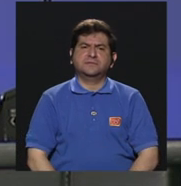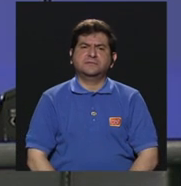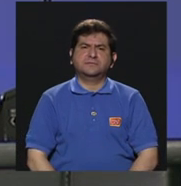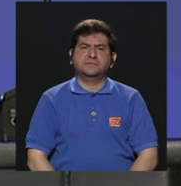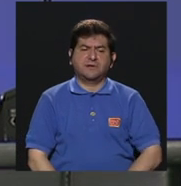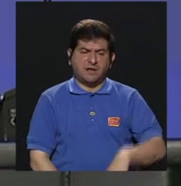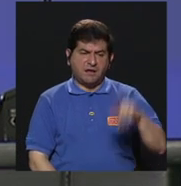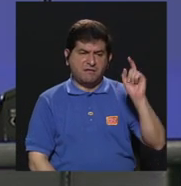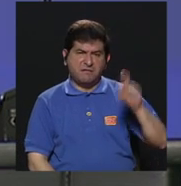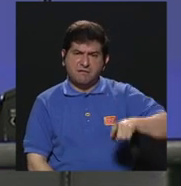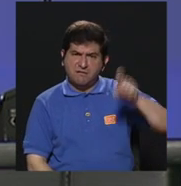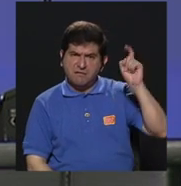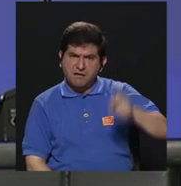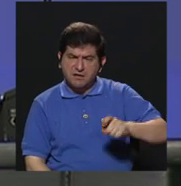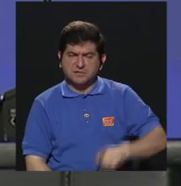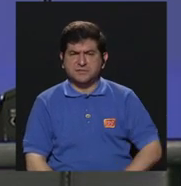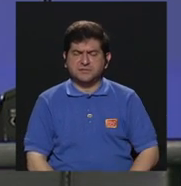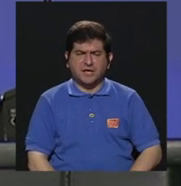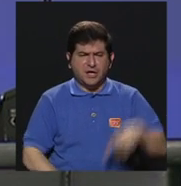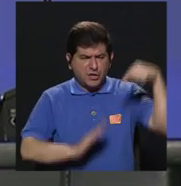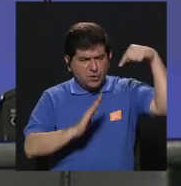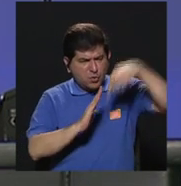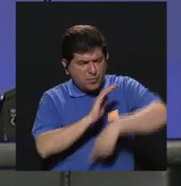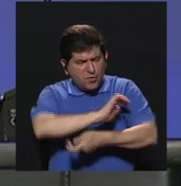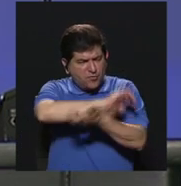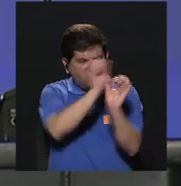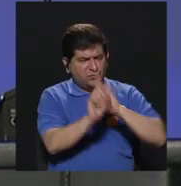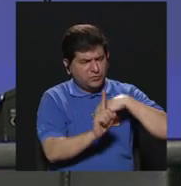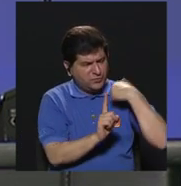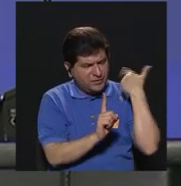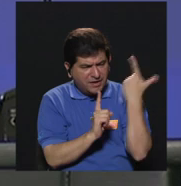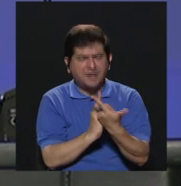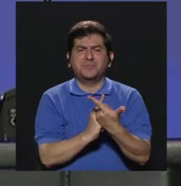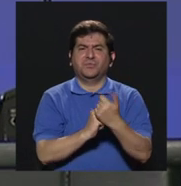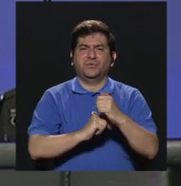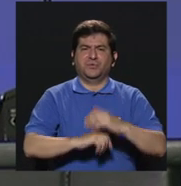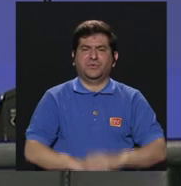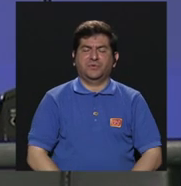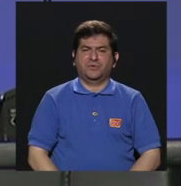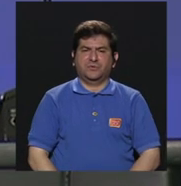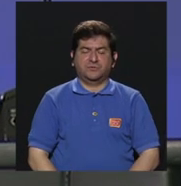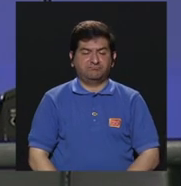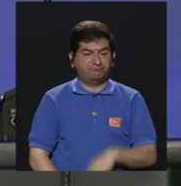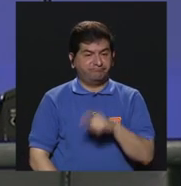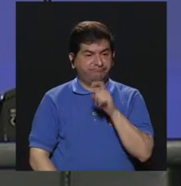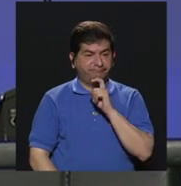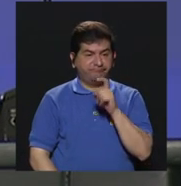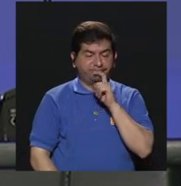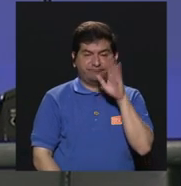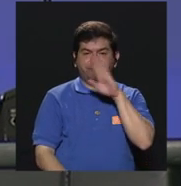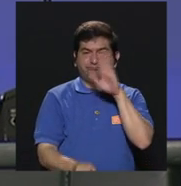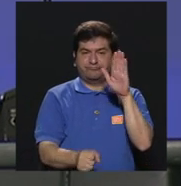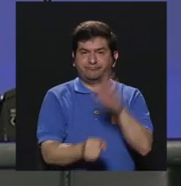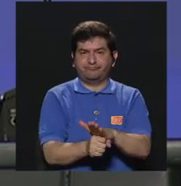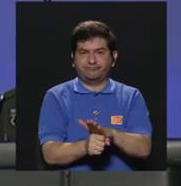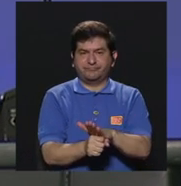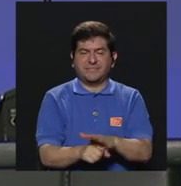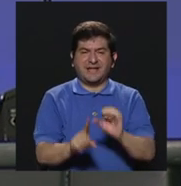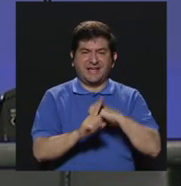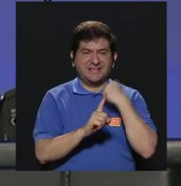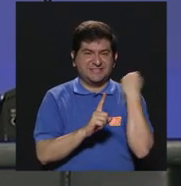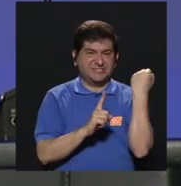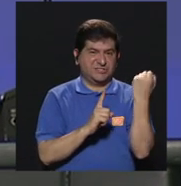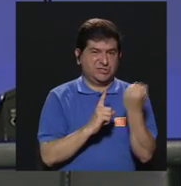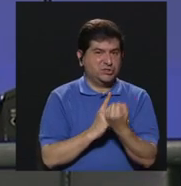se requieren profundas transformaciones sociales, muy difíciles de lograr en